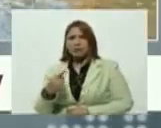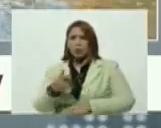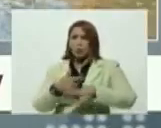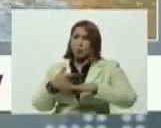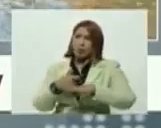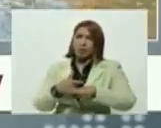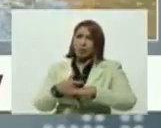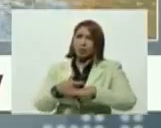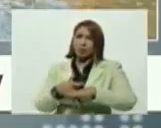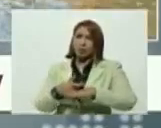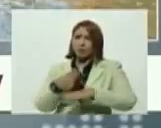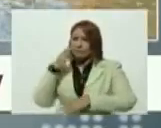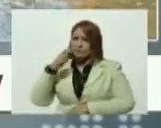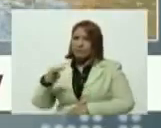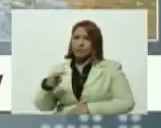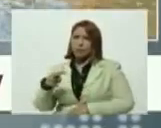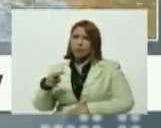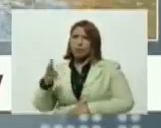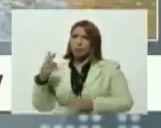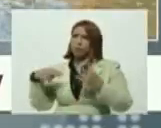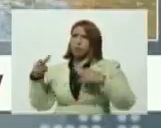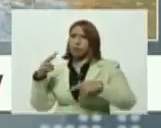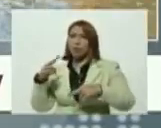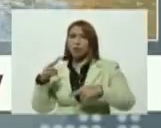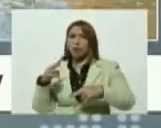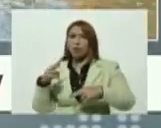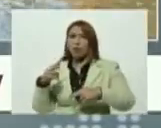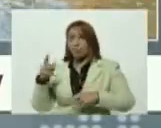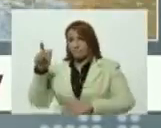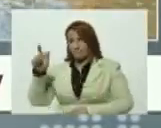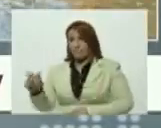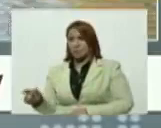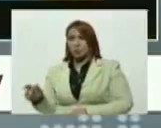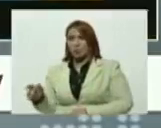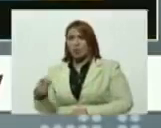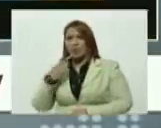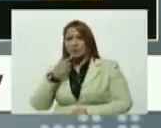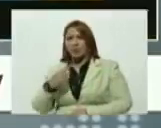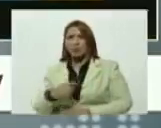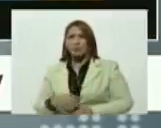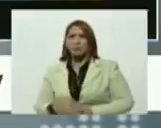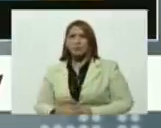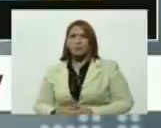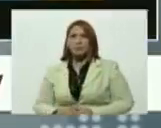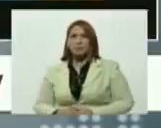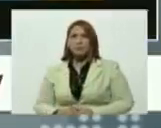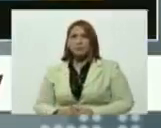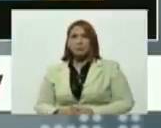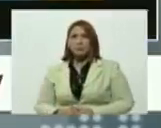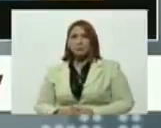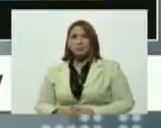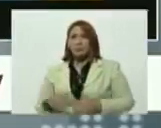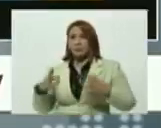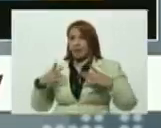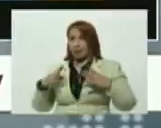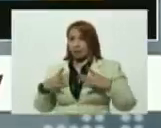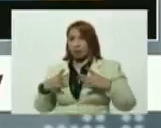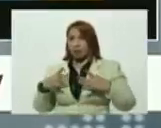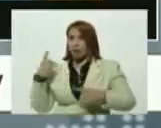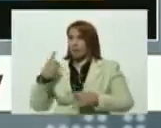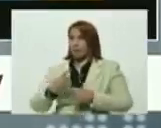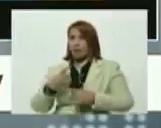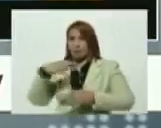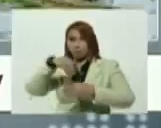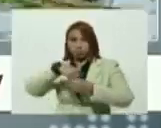está sucediendo, el gobernador está de vacaciones, hubo una dirigente nuestra que respondió ahí y dijo, si está de vacaciones debe estar aquí,